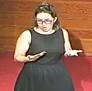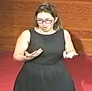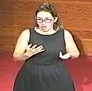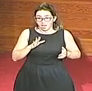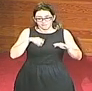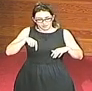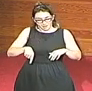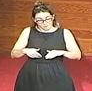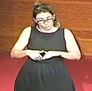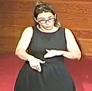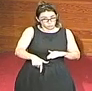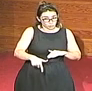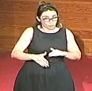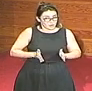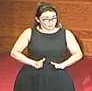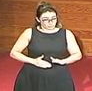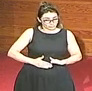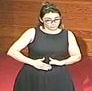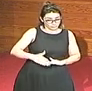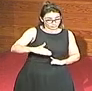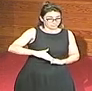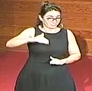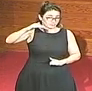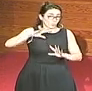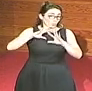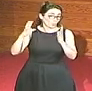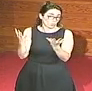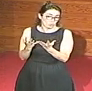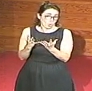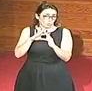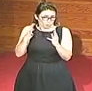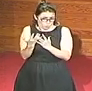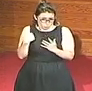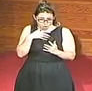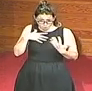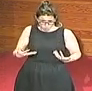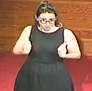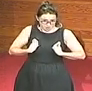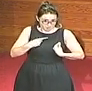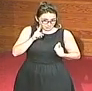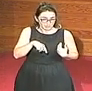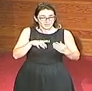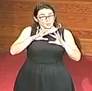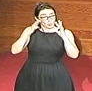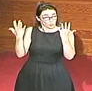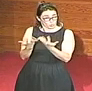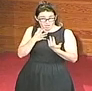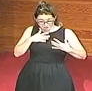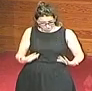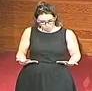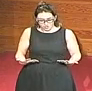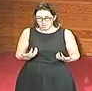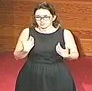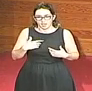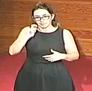mundo, pero bueno, ese mundo en el que vivimos nosotros también, es decir, estamos habitando un mundo, un planeta, en el que ya la primera